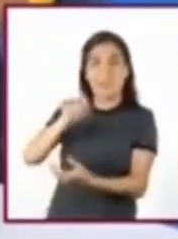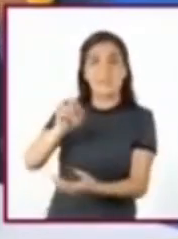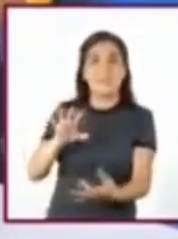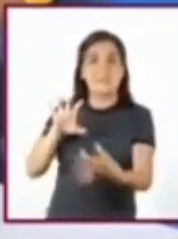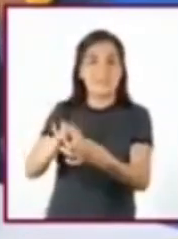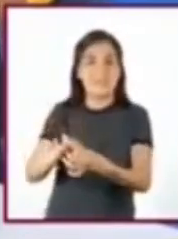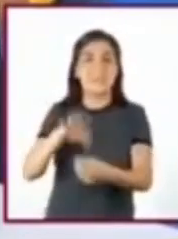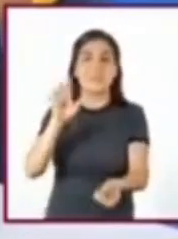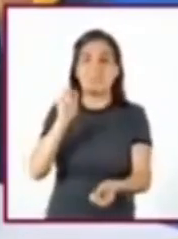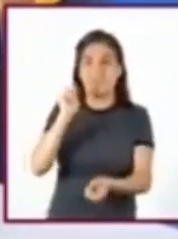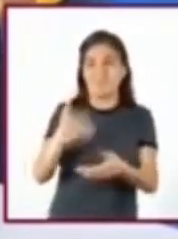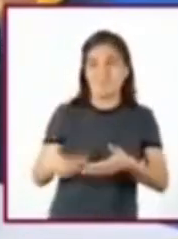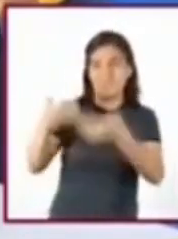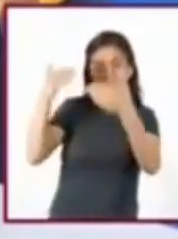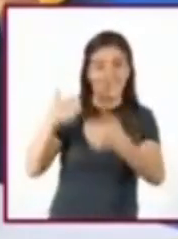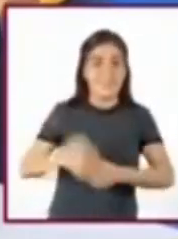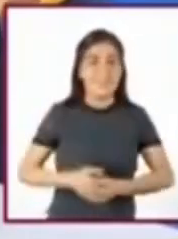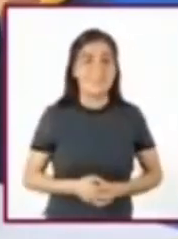pared.